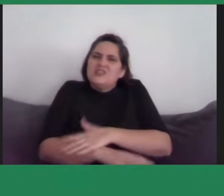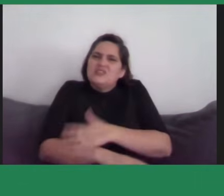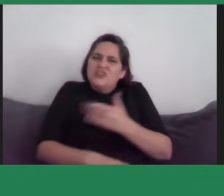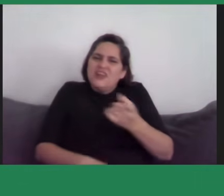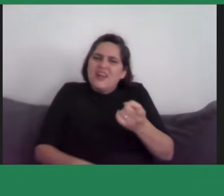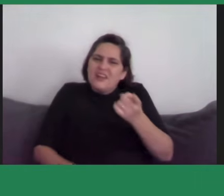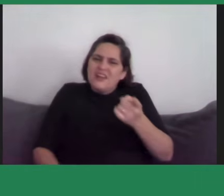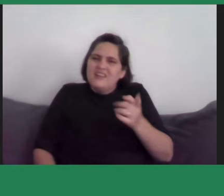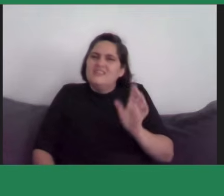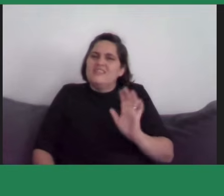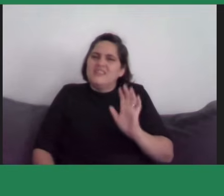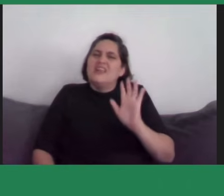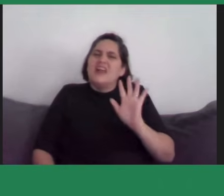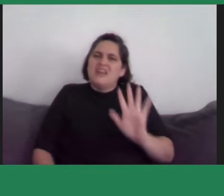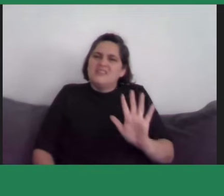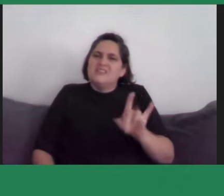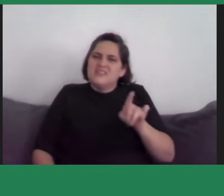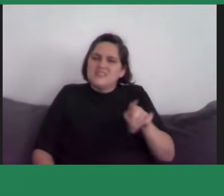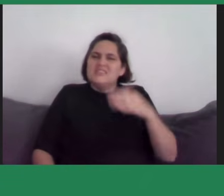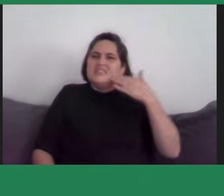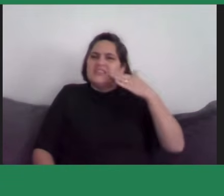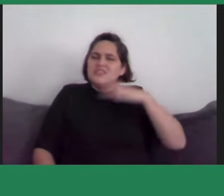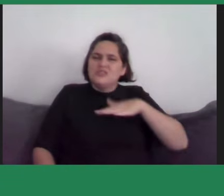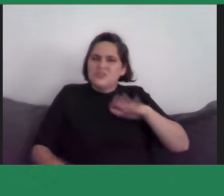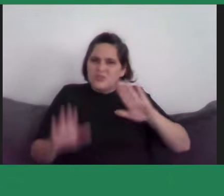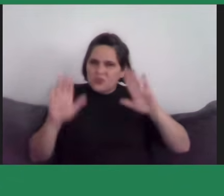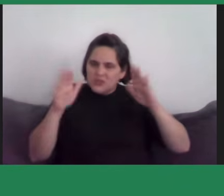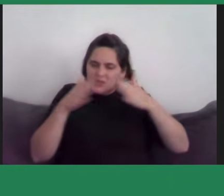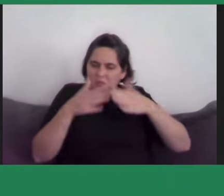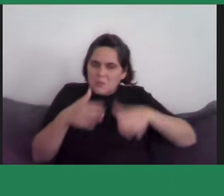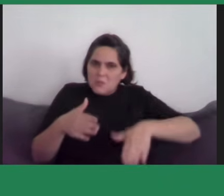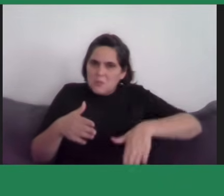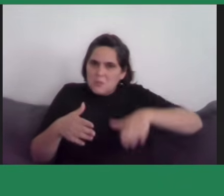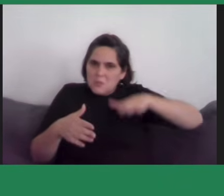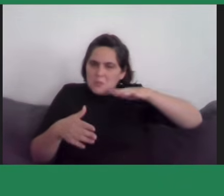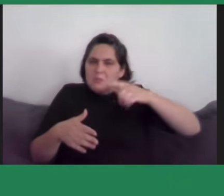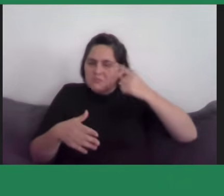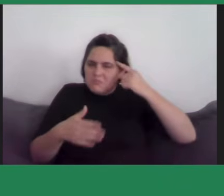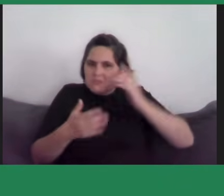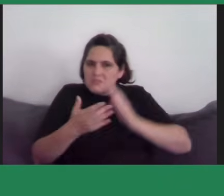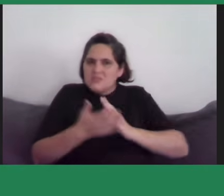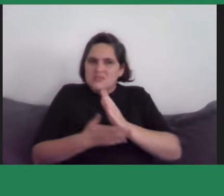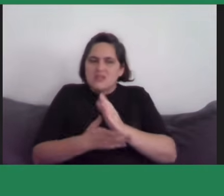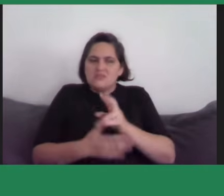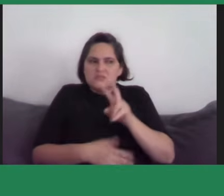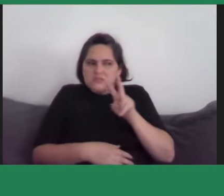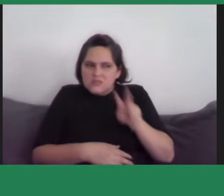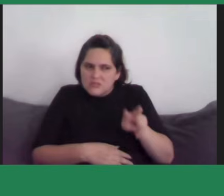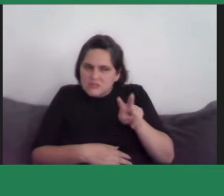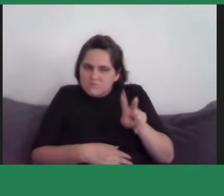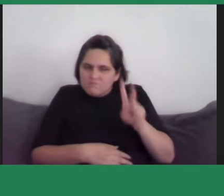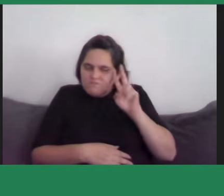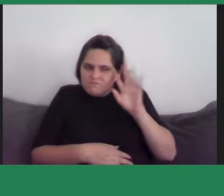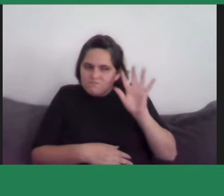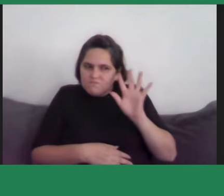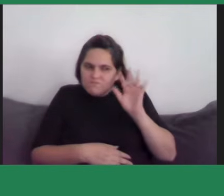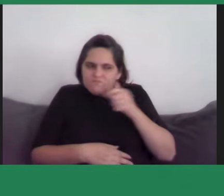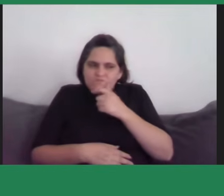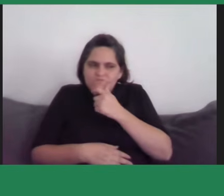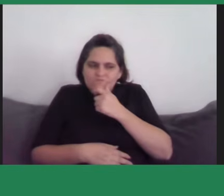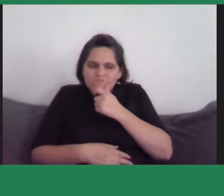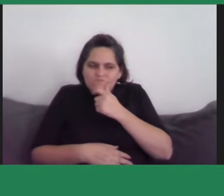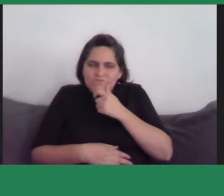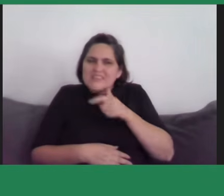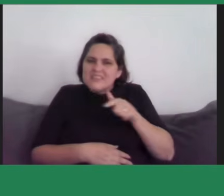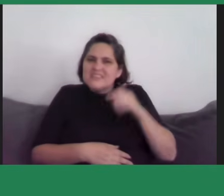que están presentes, muy características que están presentes desde edades muy tempranas, deberían entonces llevarnos a pensar que quizás este niño o niña